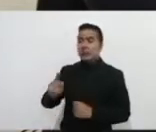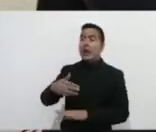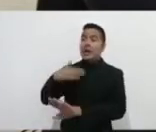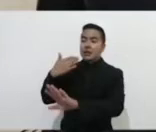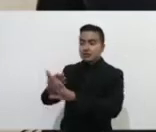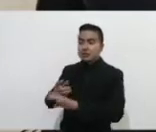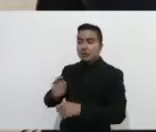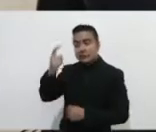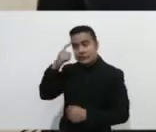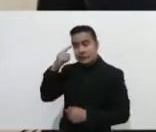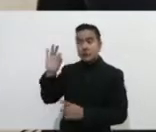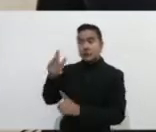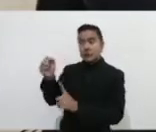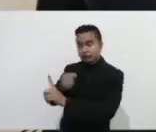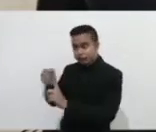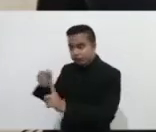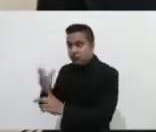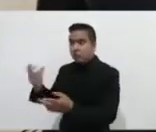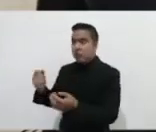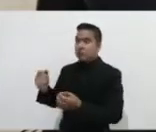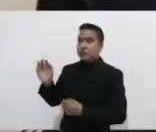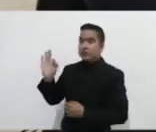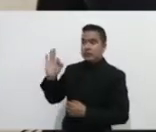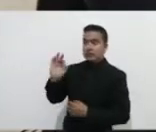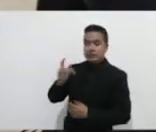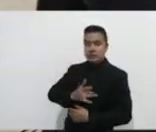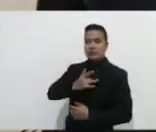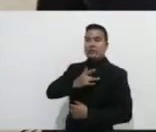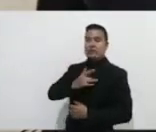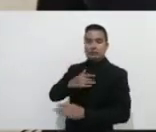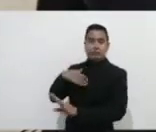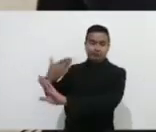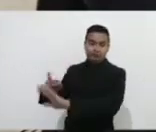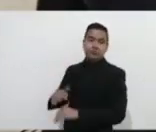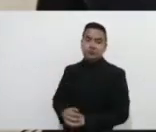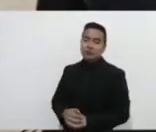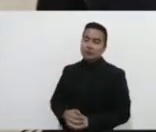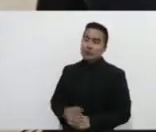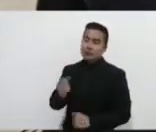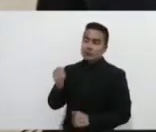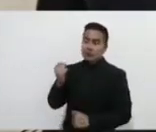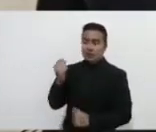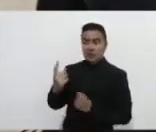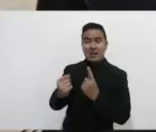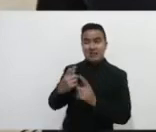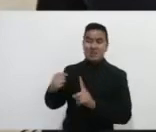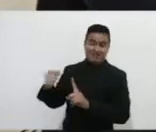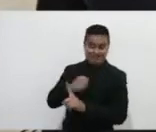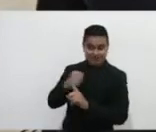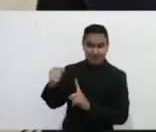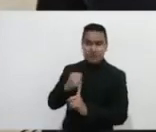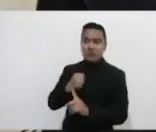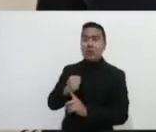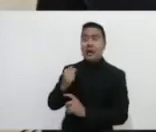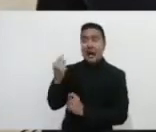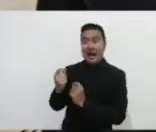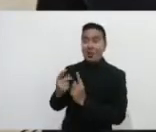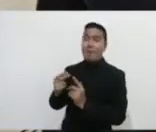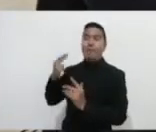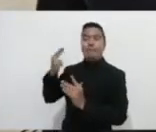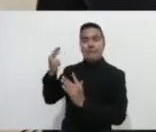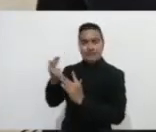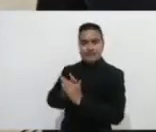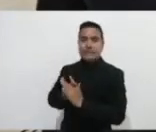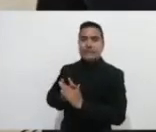emocional, psicológicamente, físicamente. Te digo que han llegado inclusive desde golpes hasta la